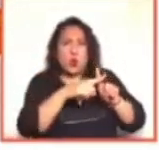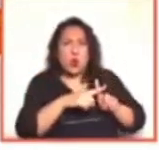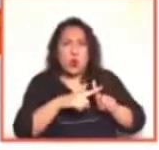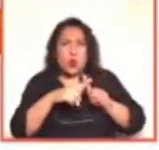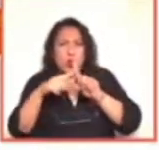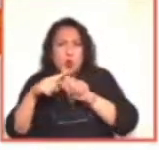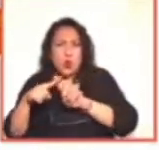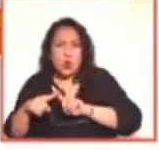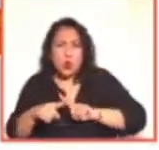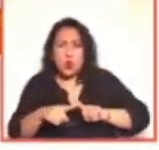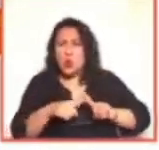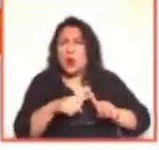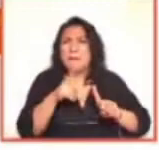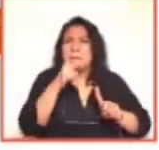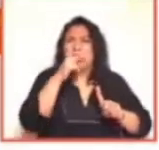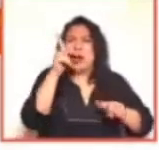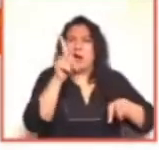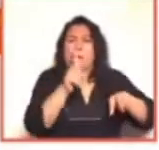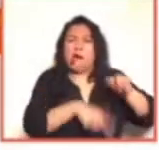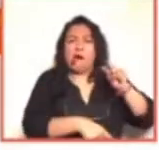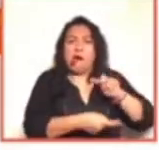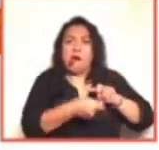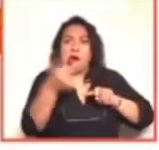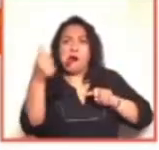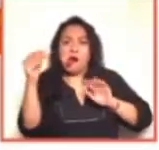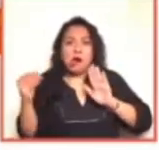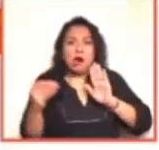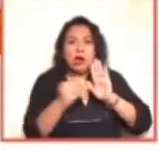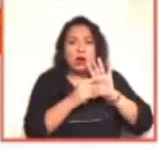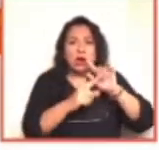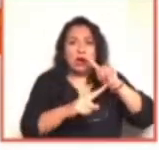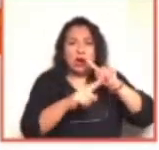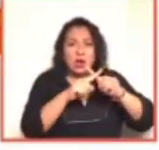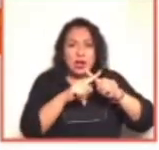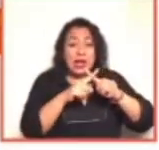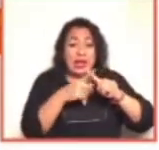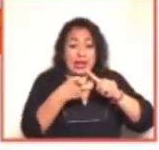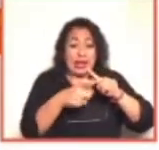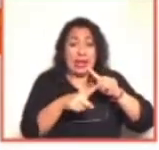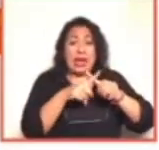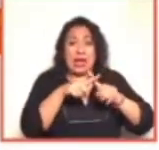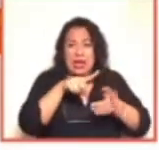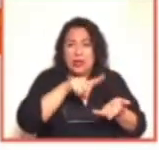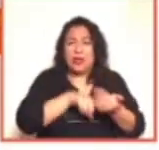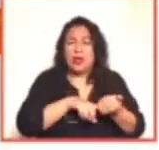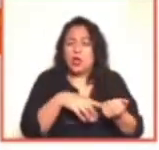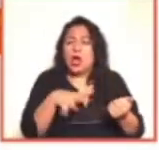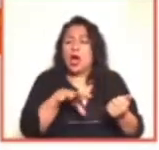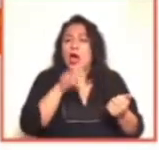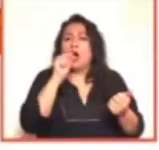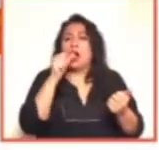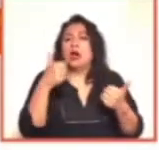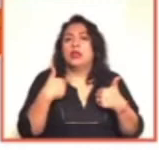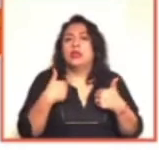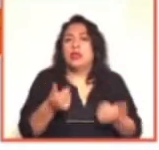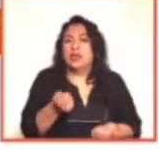En lugar de palabras, de pronto simplemente hay unas cruces, pero esas cruces también tienen ciertas interpretaciones, ¿no?